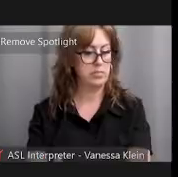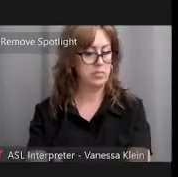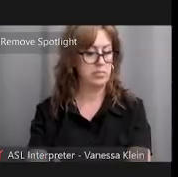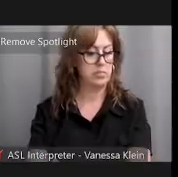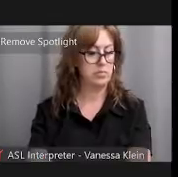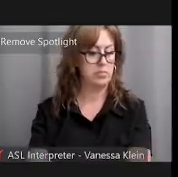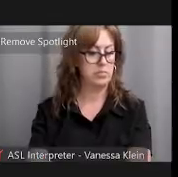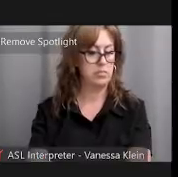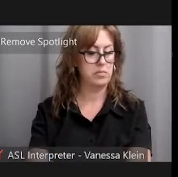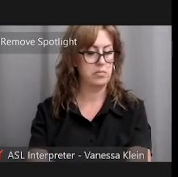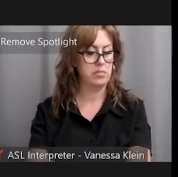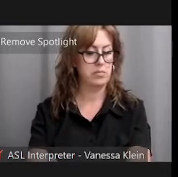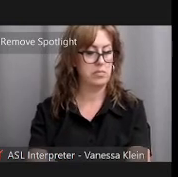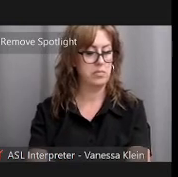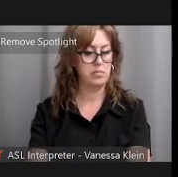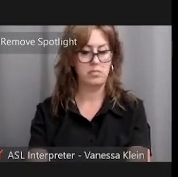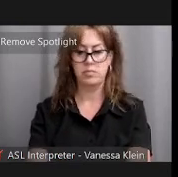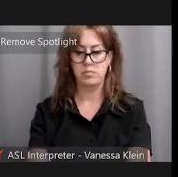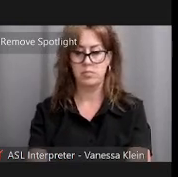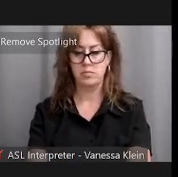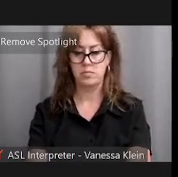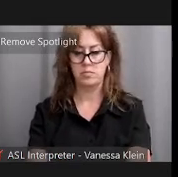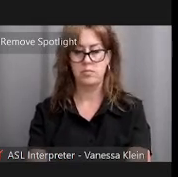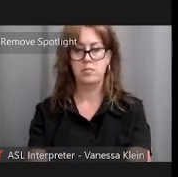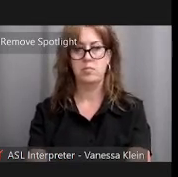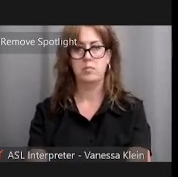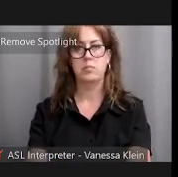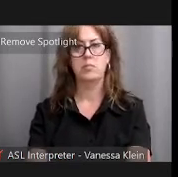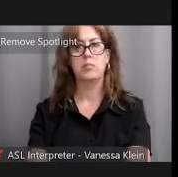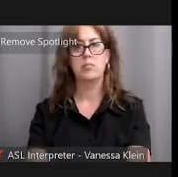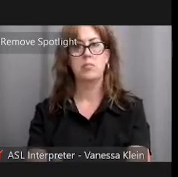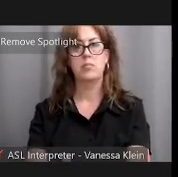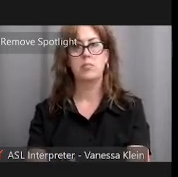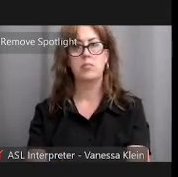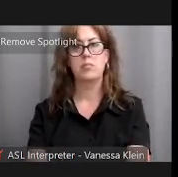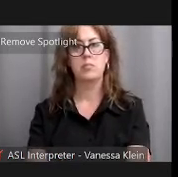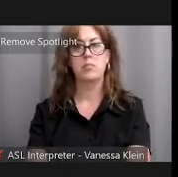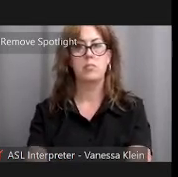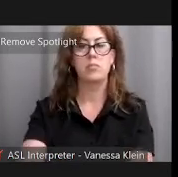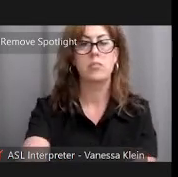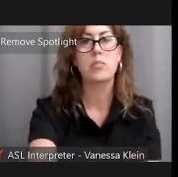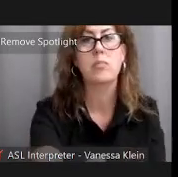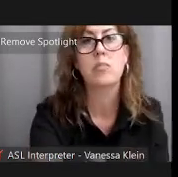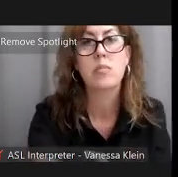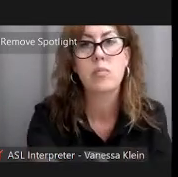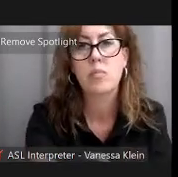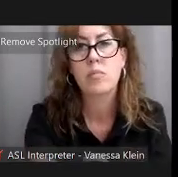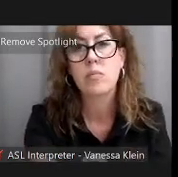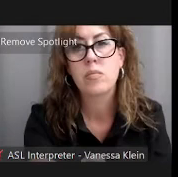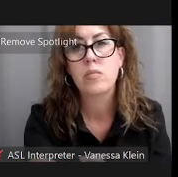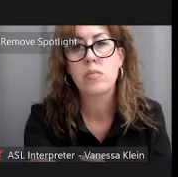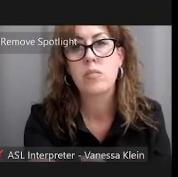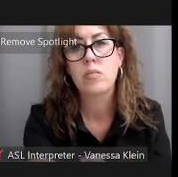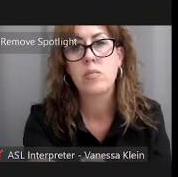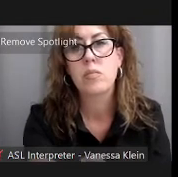de los barrios vecinales, de las plazas, lo seguimos haciendo, pero además